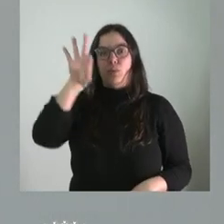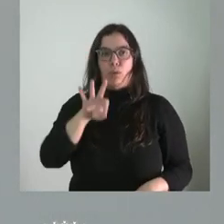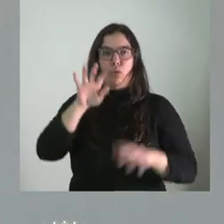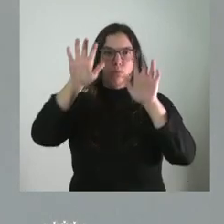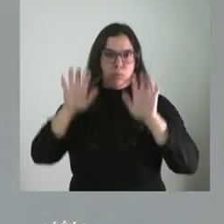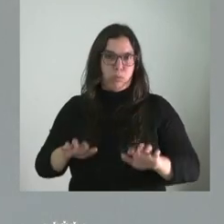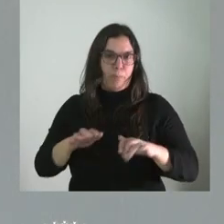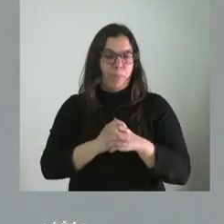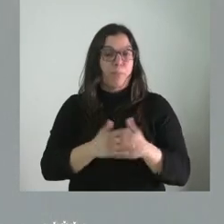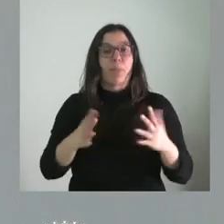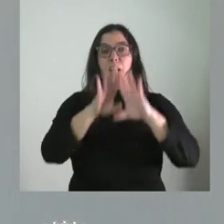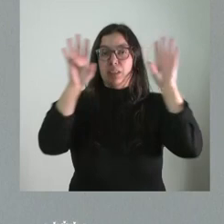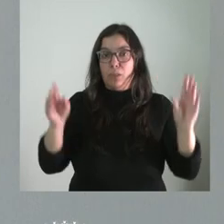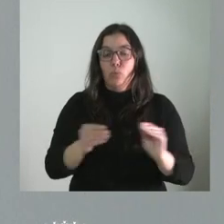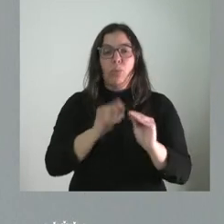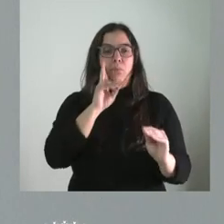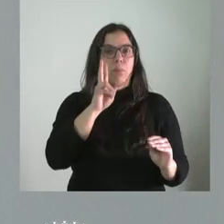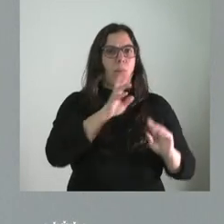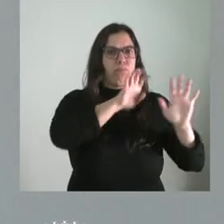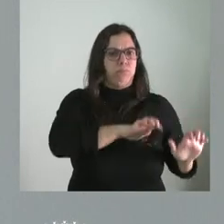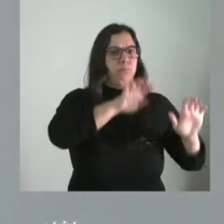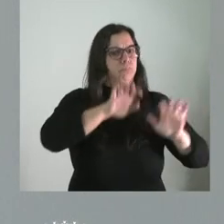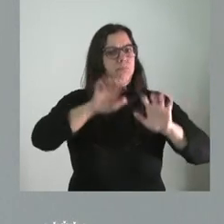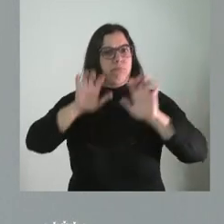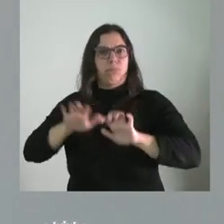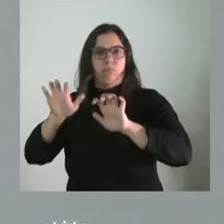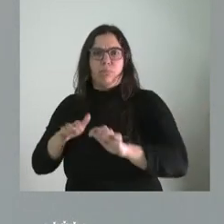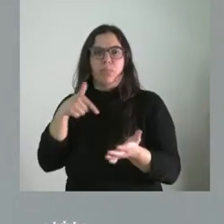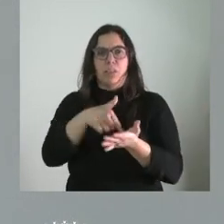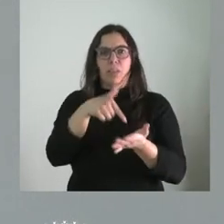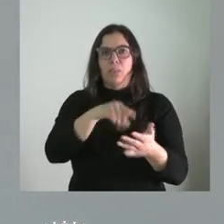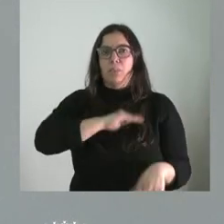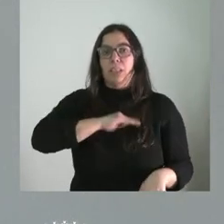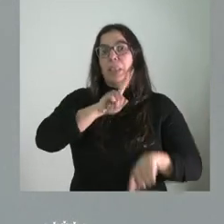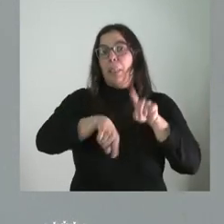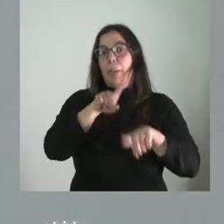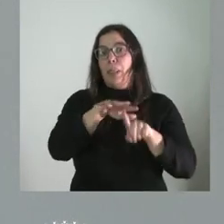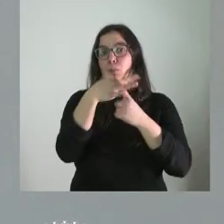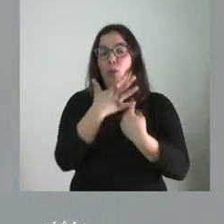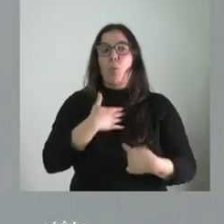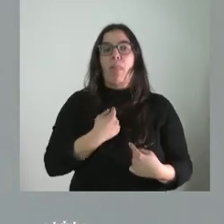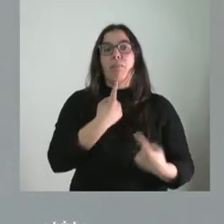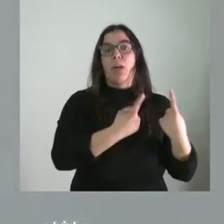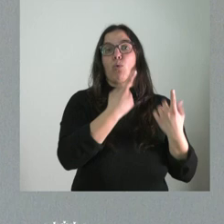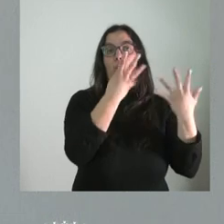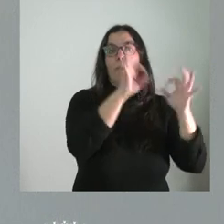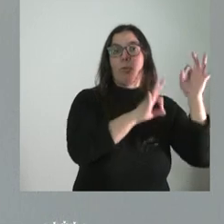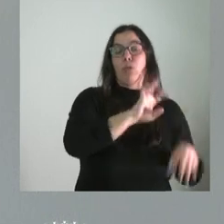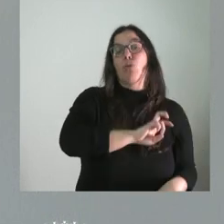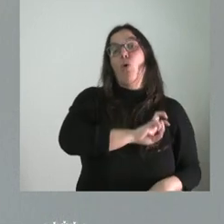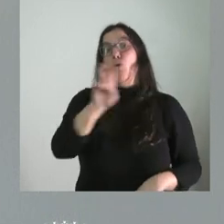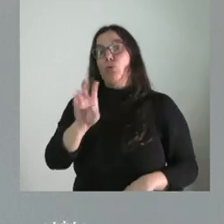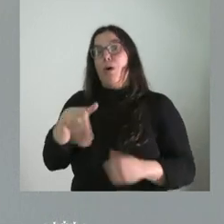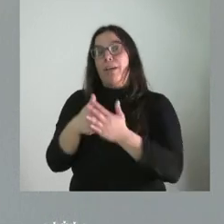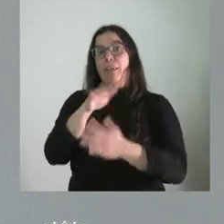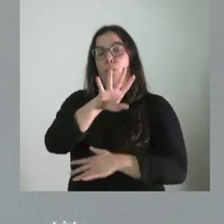por tanto en resumen ven ustedes una reducción de tasas que según las circunstancias va entre el 9% o el 54%